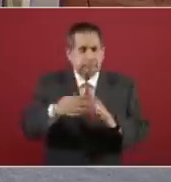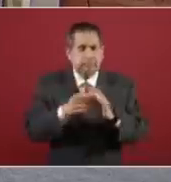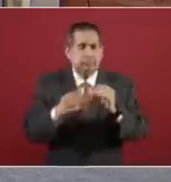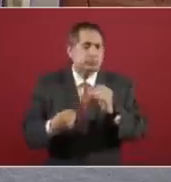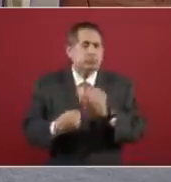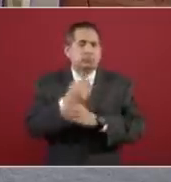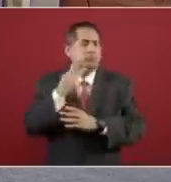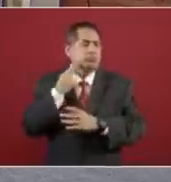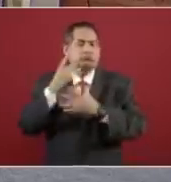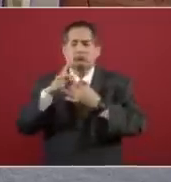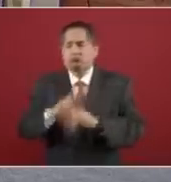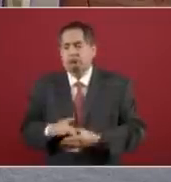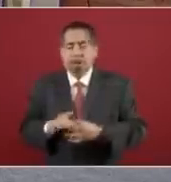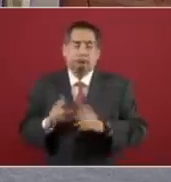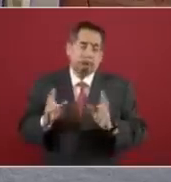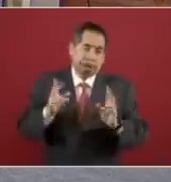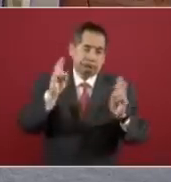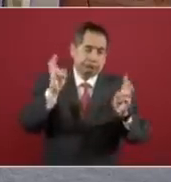políticas públicas